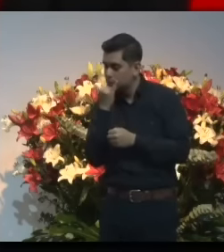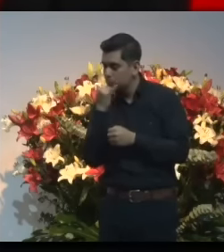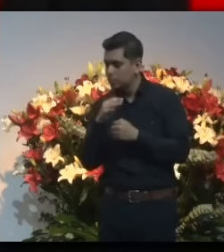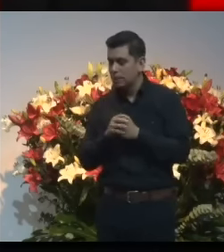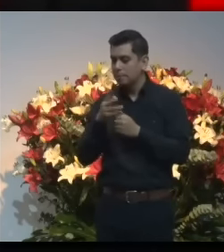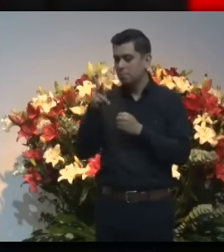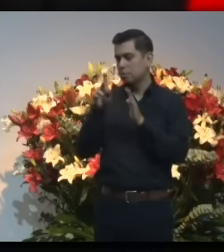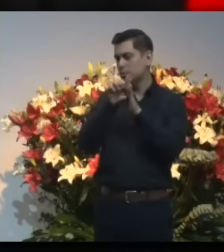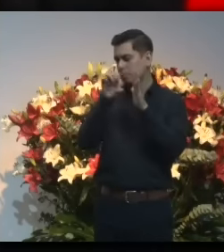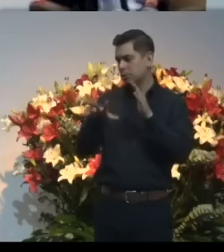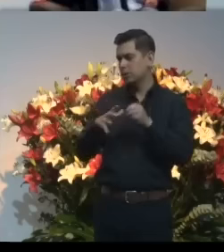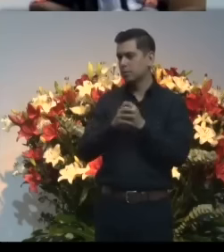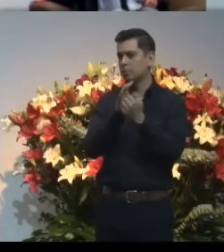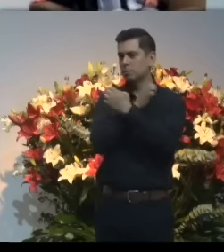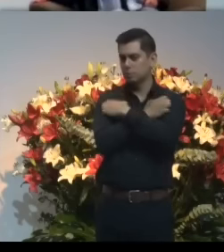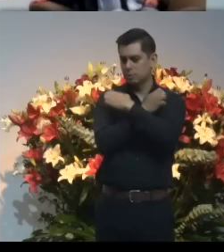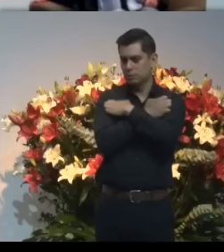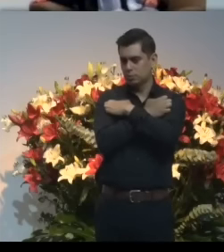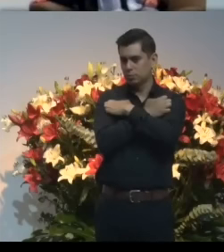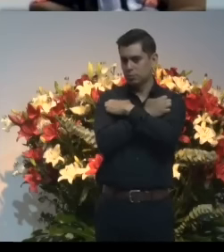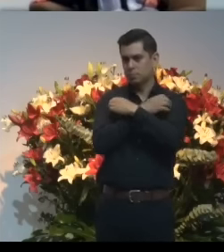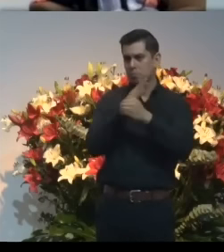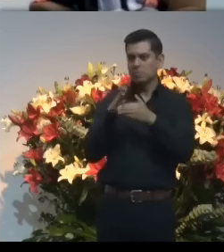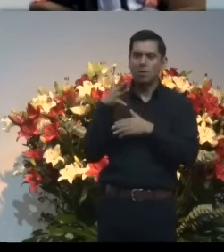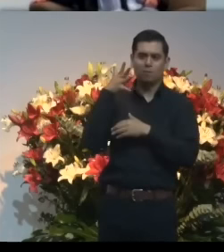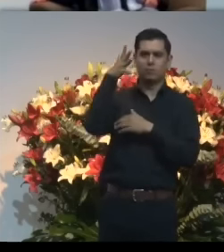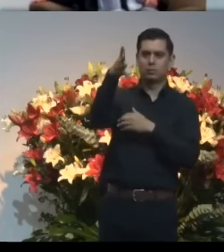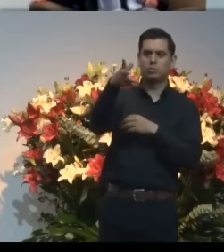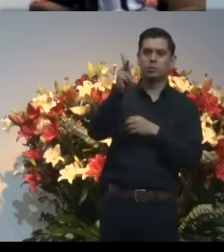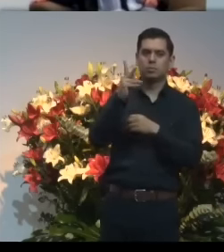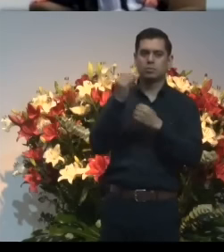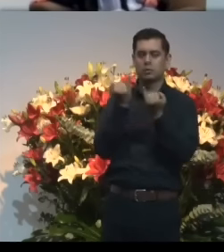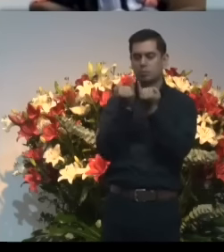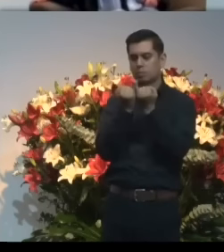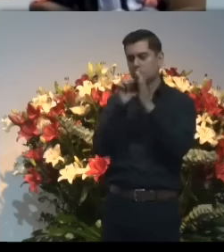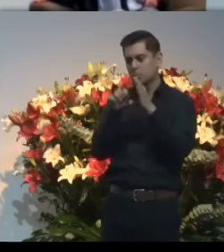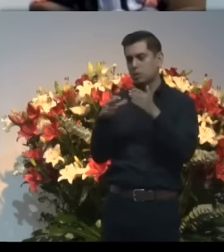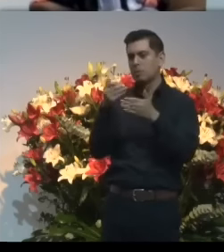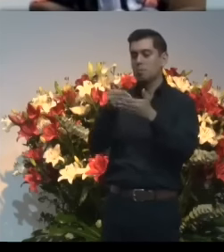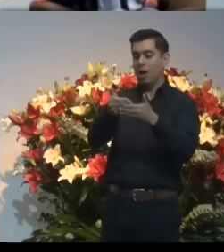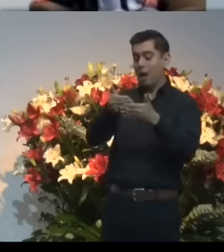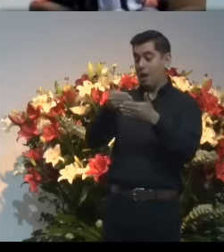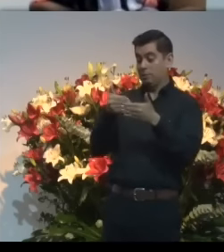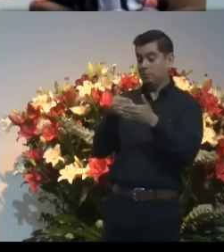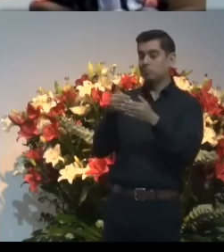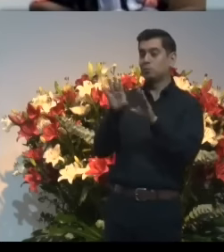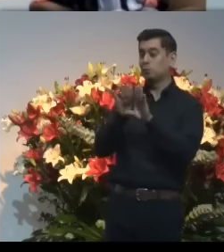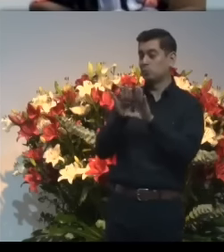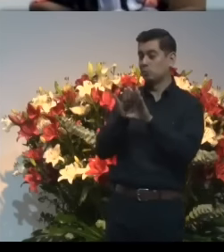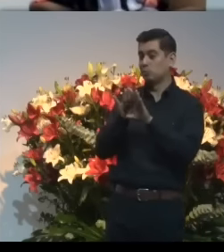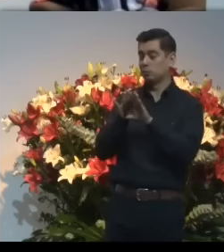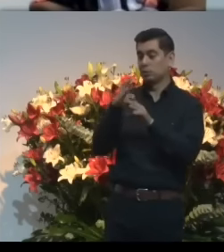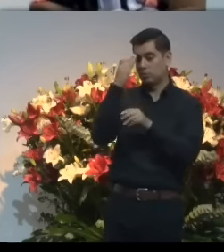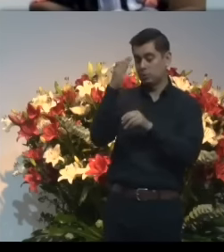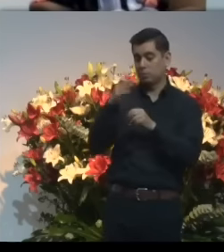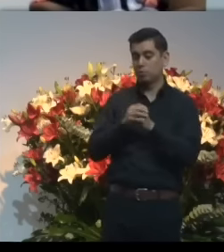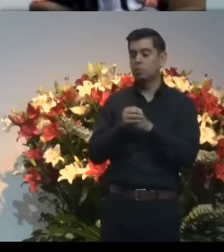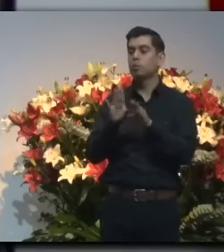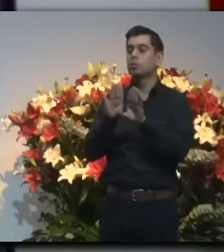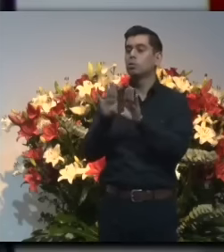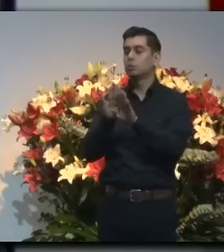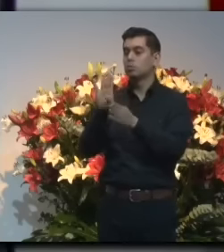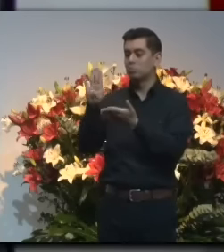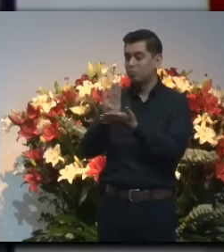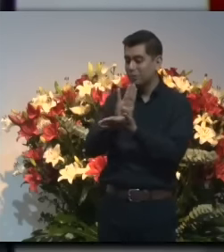corto plazo, la educación sirve a largo plazo. Y al corto plazo, ¿cómo lograrías que esta cifra bajara? Al corto plazo con la beca. Creo que fue